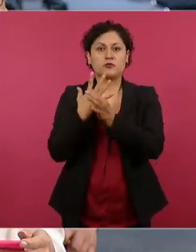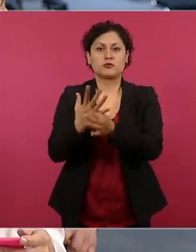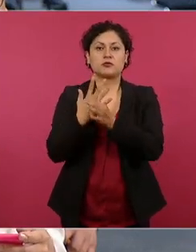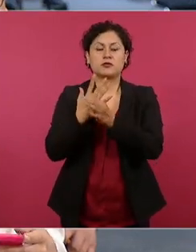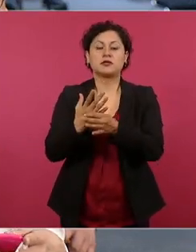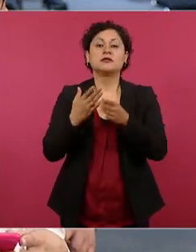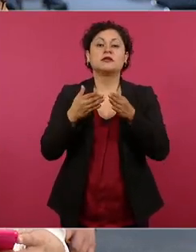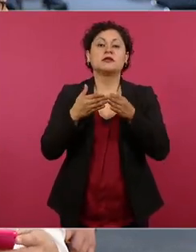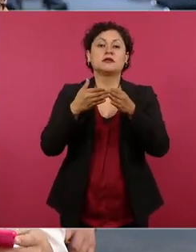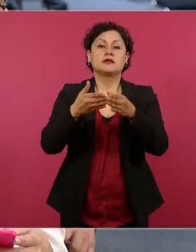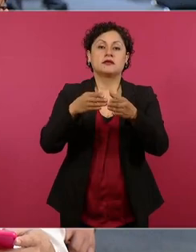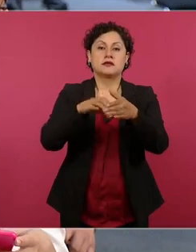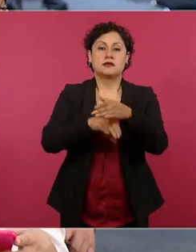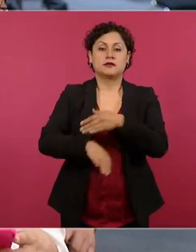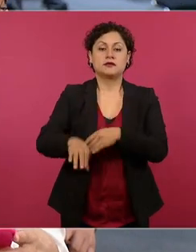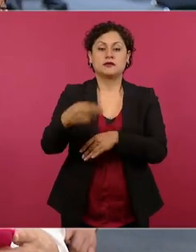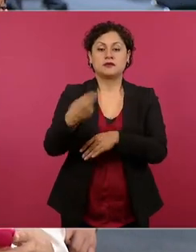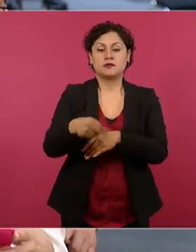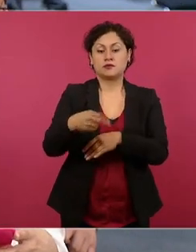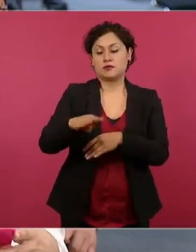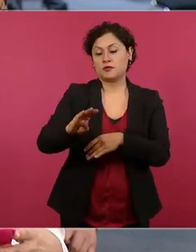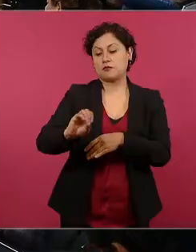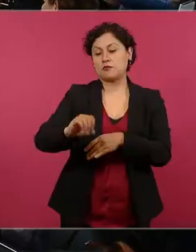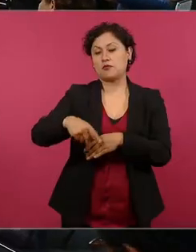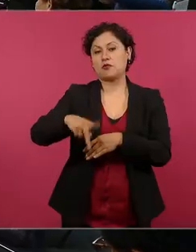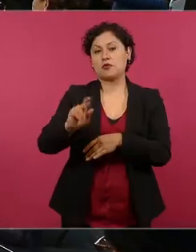tanque Bog Phoenix